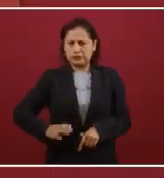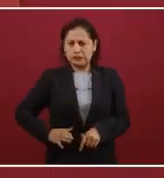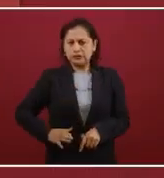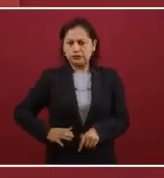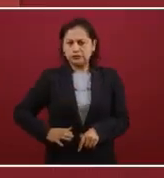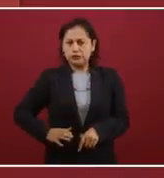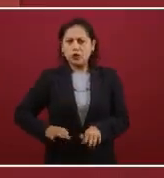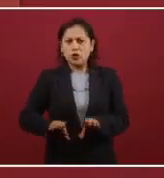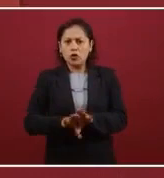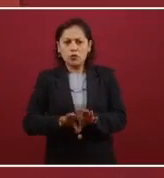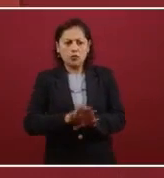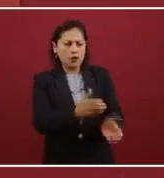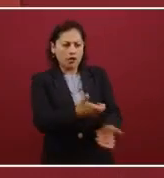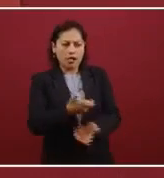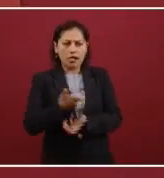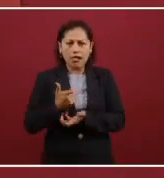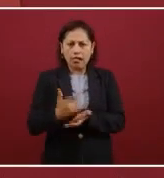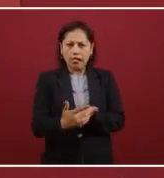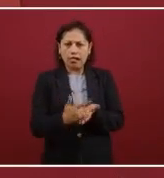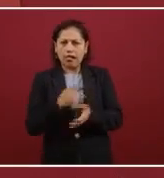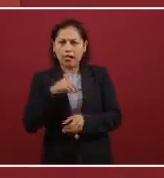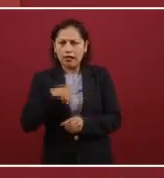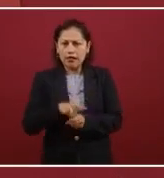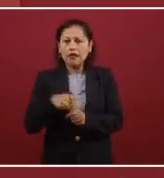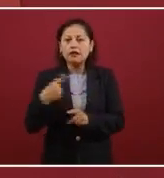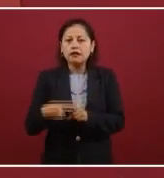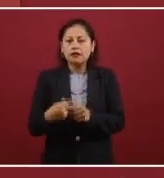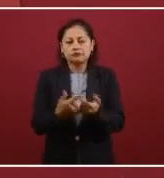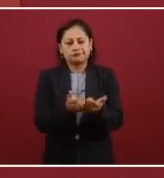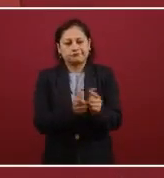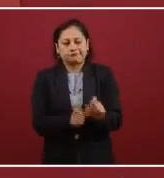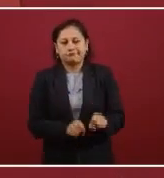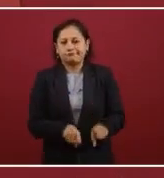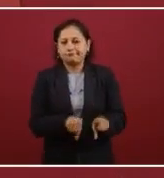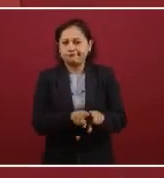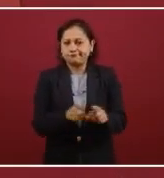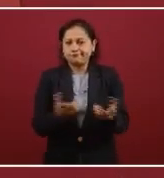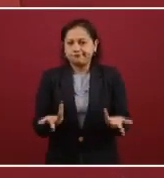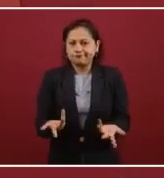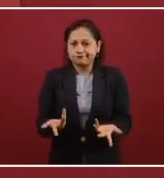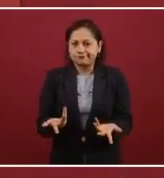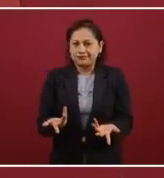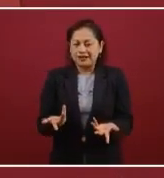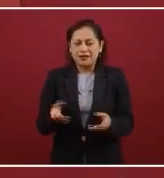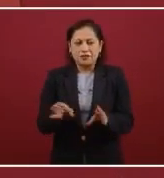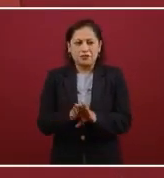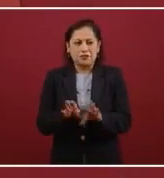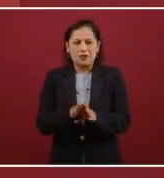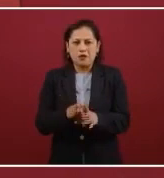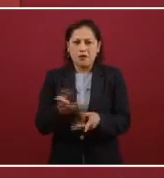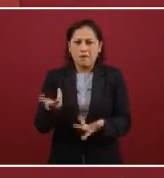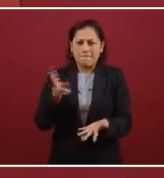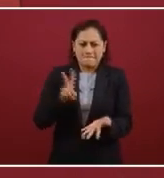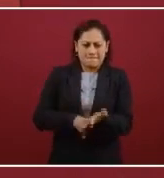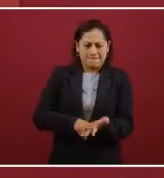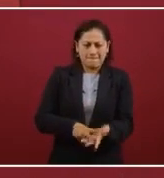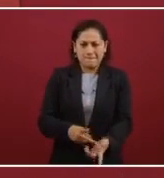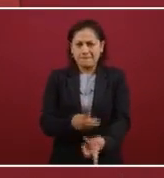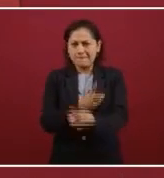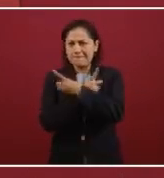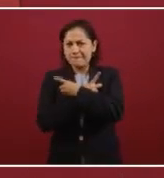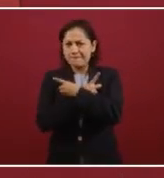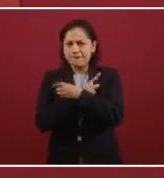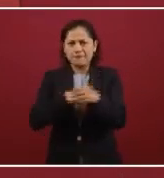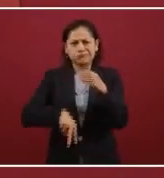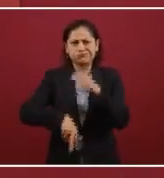era triunfar a toda costa, sin escrúpulos morales de ninguna índole. Por eso es importante la moralización del